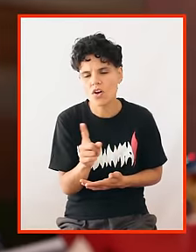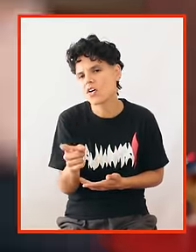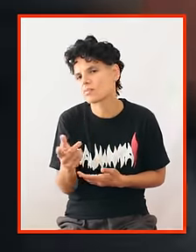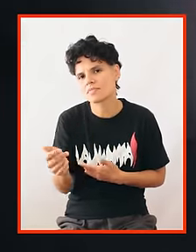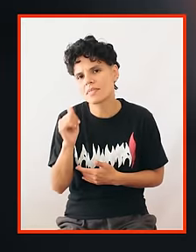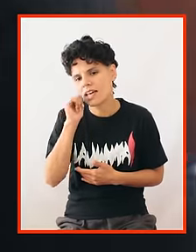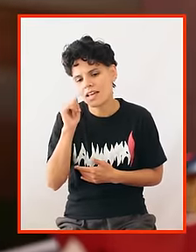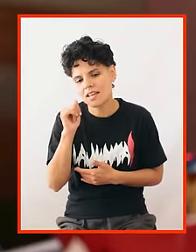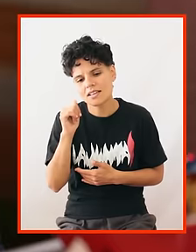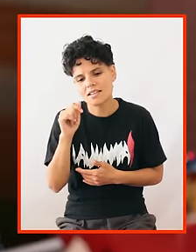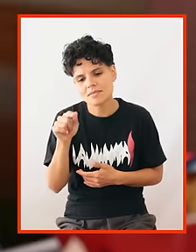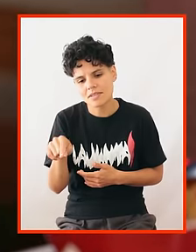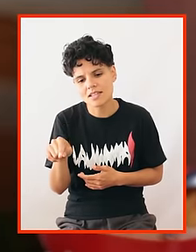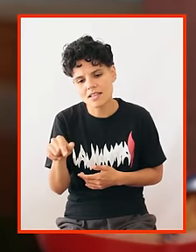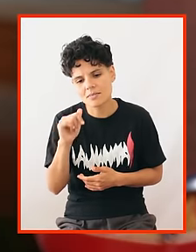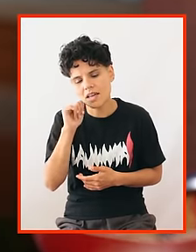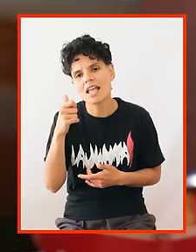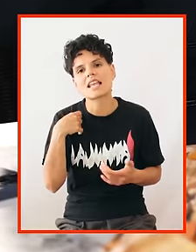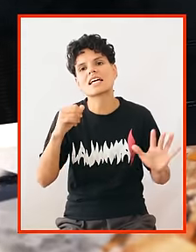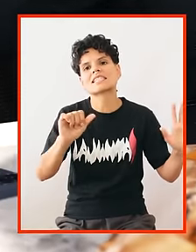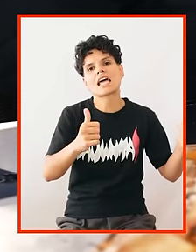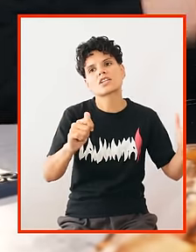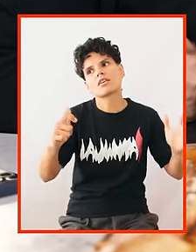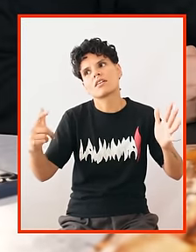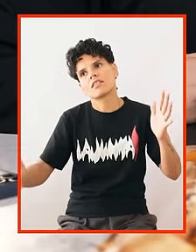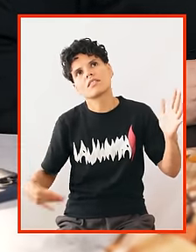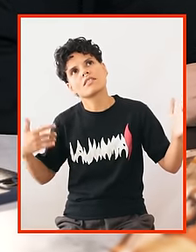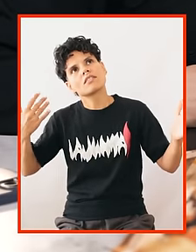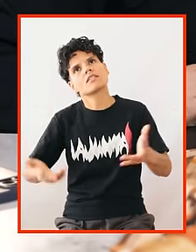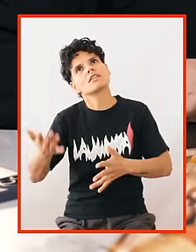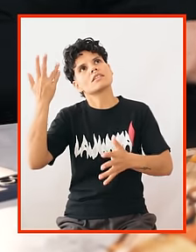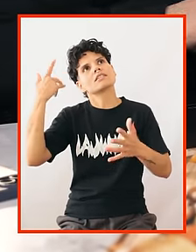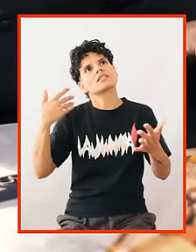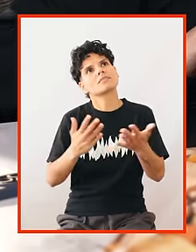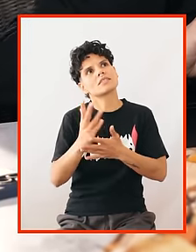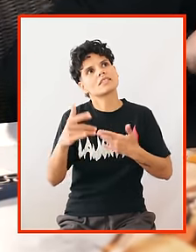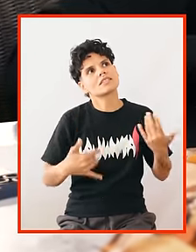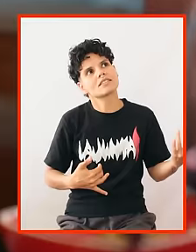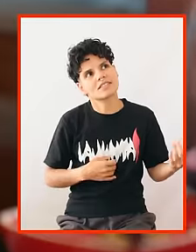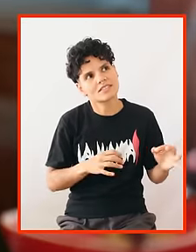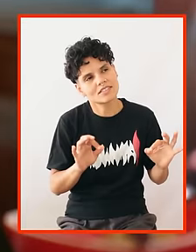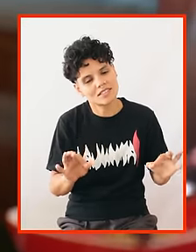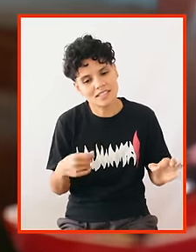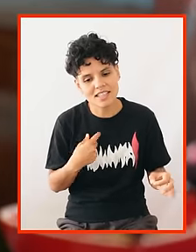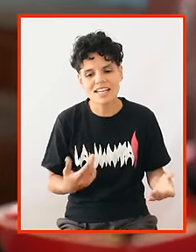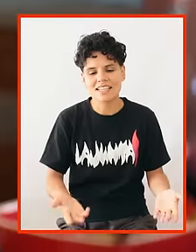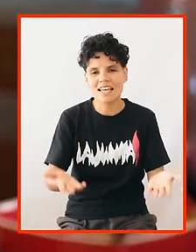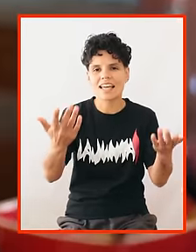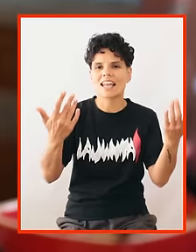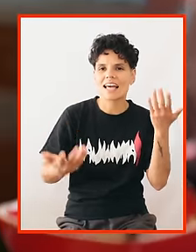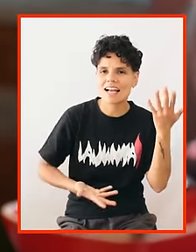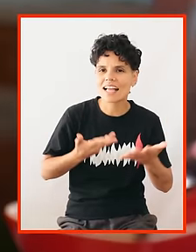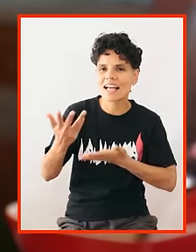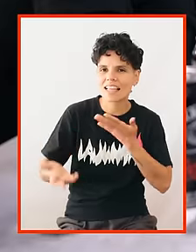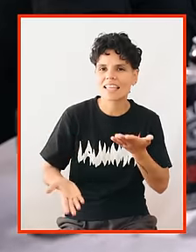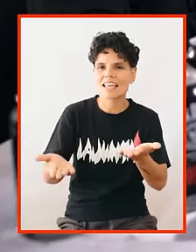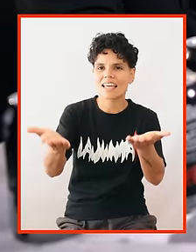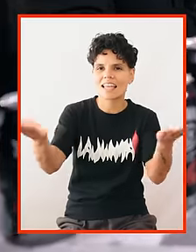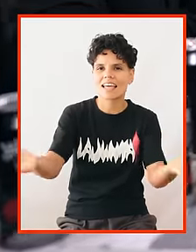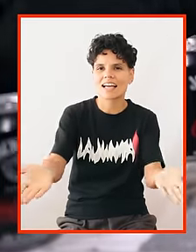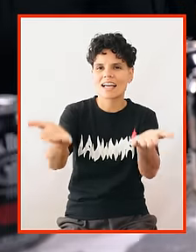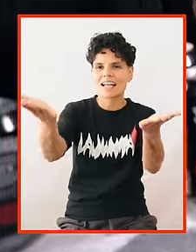Sí, yo la vengo tocando ese acto básico. Yo la vengo tocando en mi primer Coliseo, ¿no? Sí. Que la